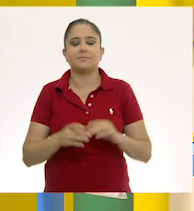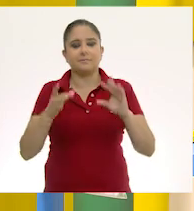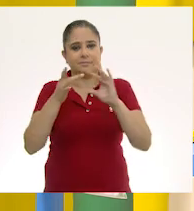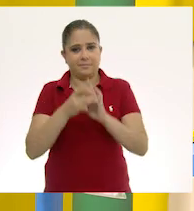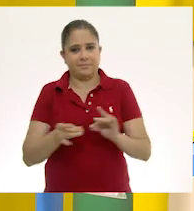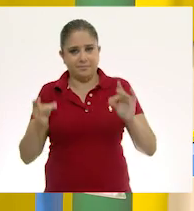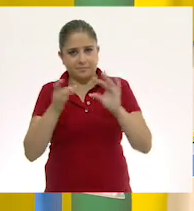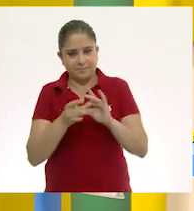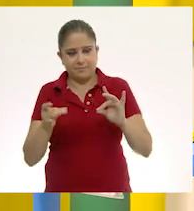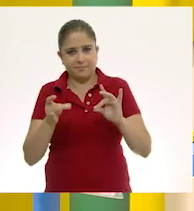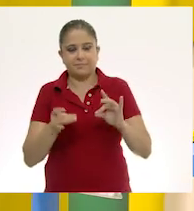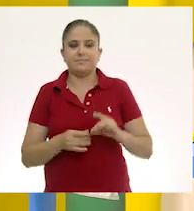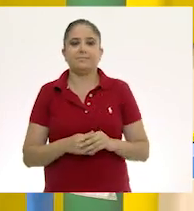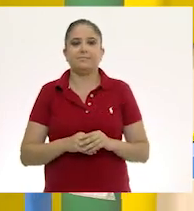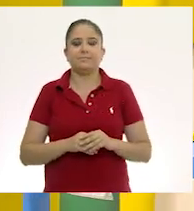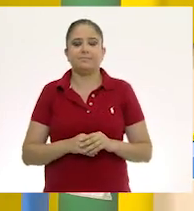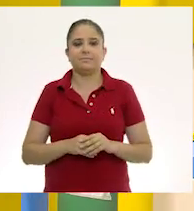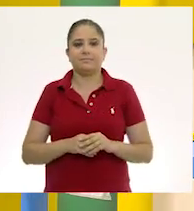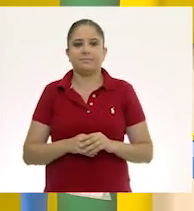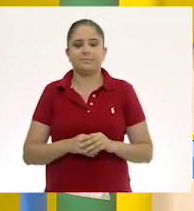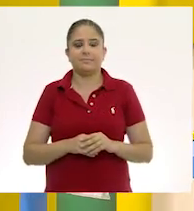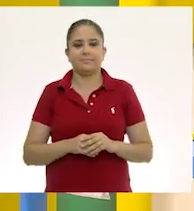explicó. Explicó.